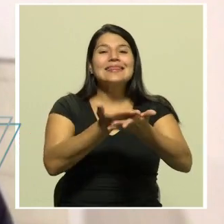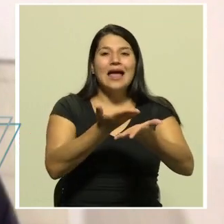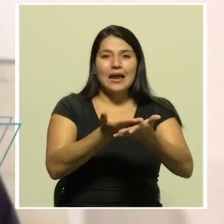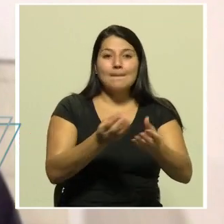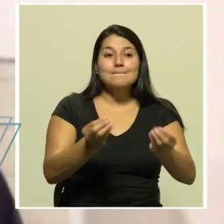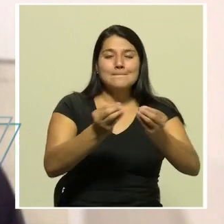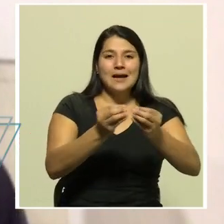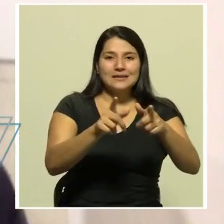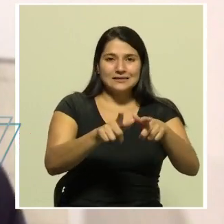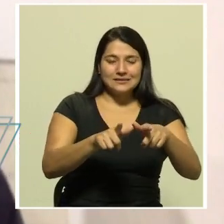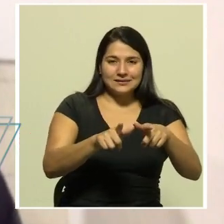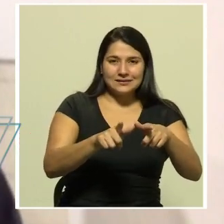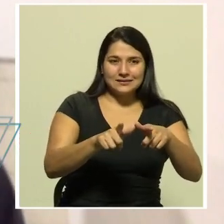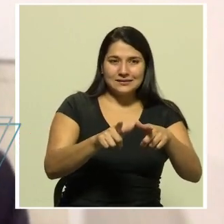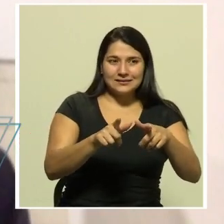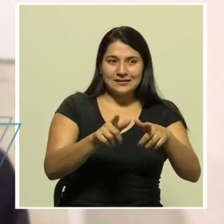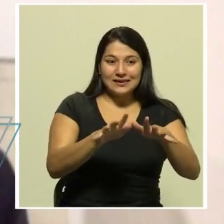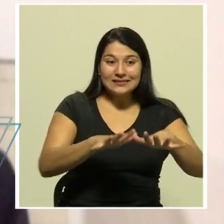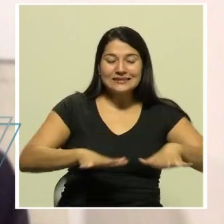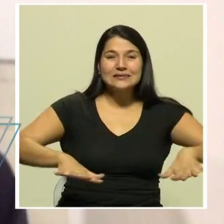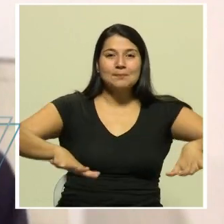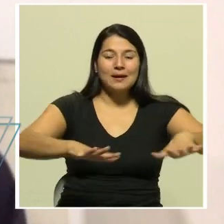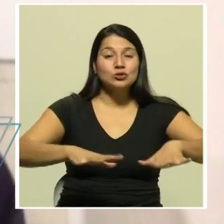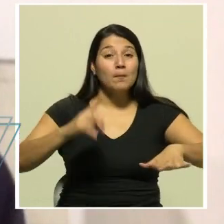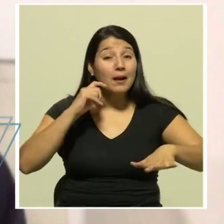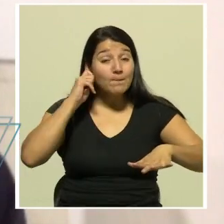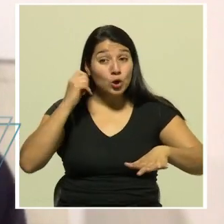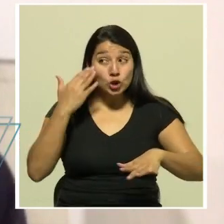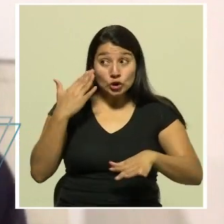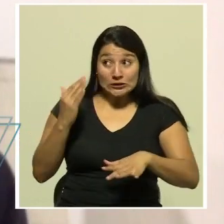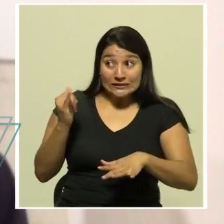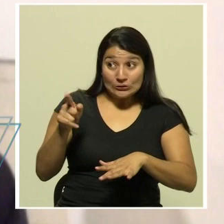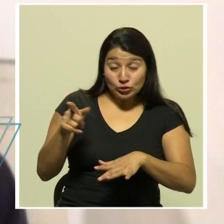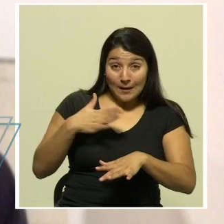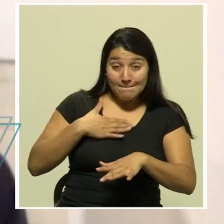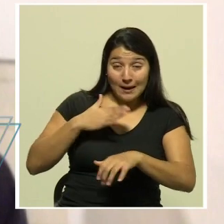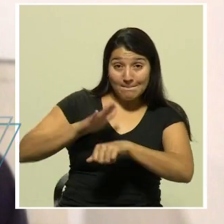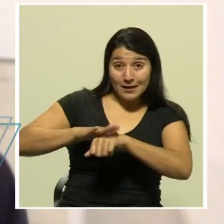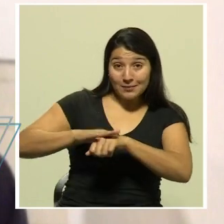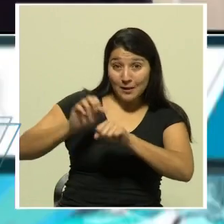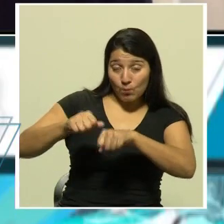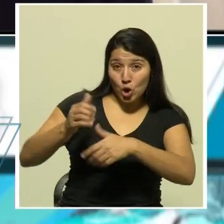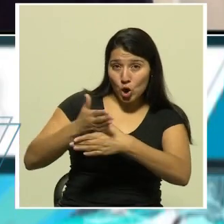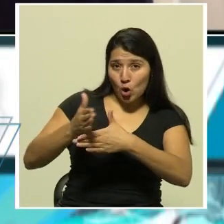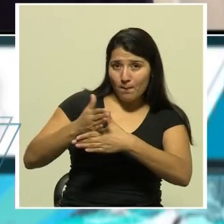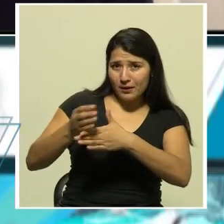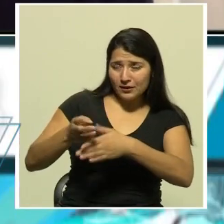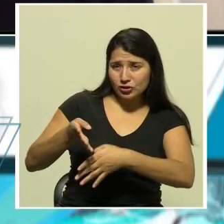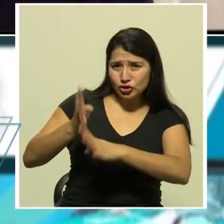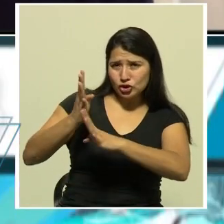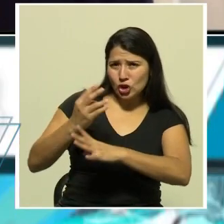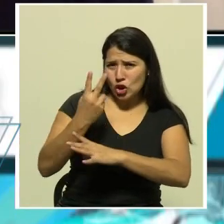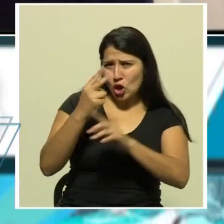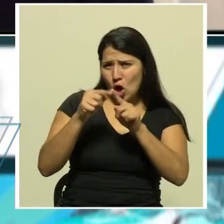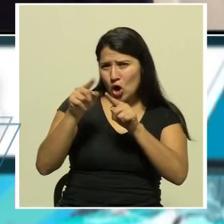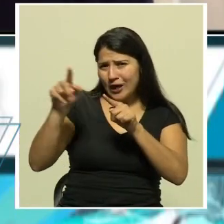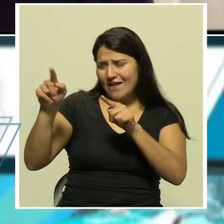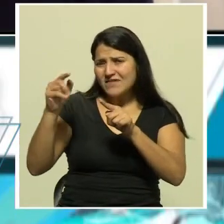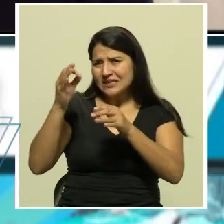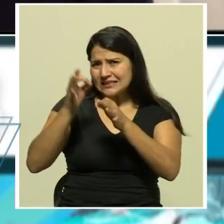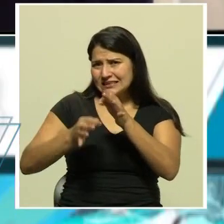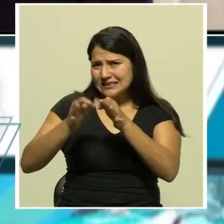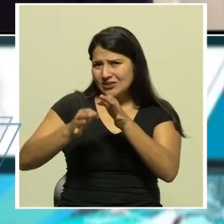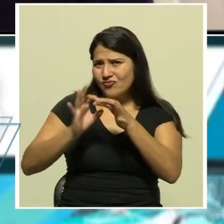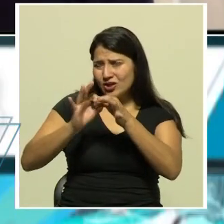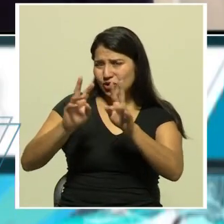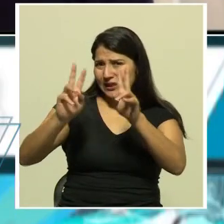tradicionalmente vedados para nosotras. Yo no sé si usted me permite compartir en la pantalla dos pequeños gráficos muy sencillos sobre